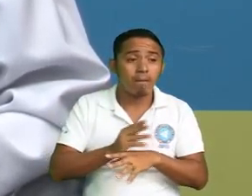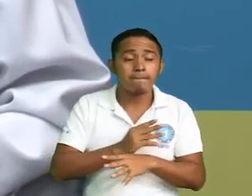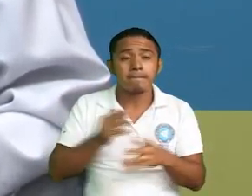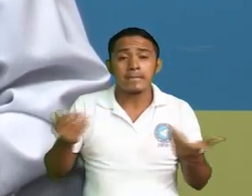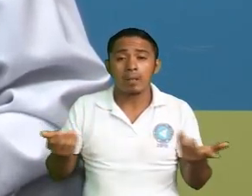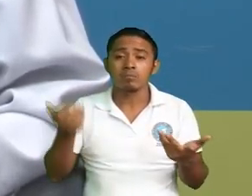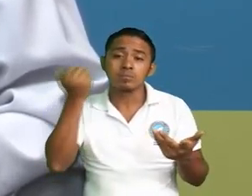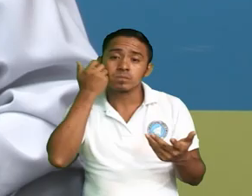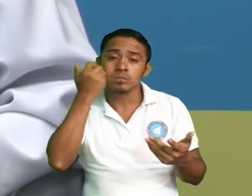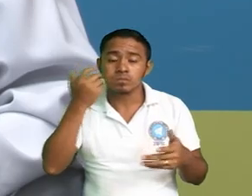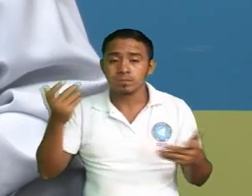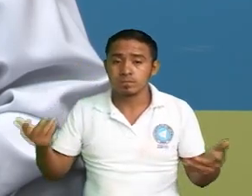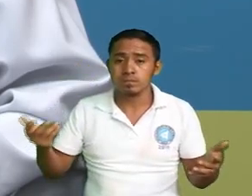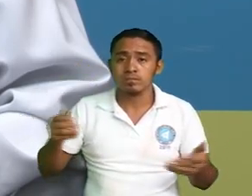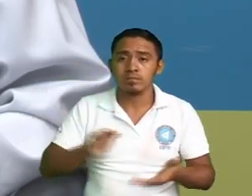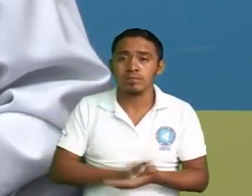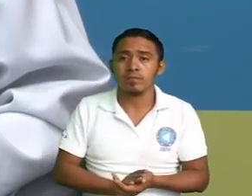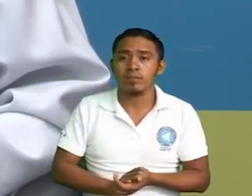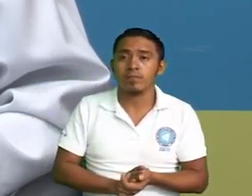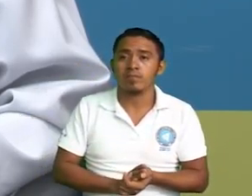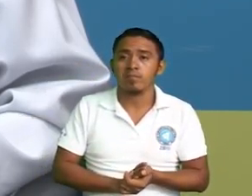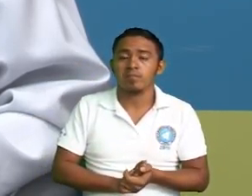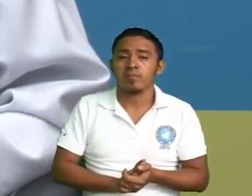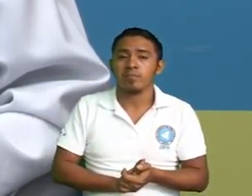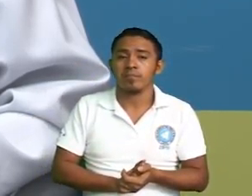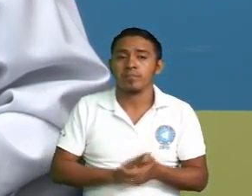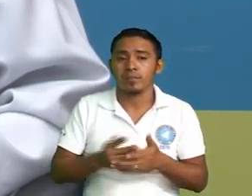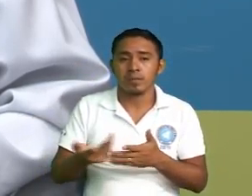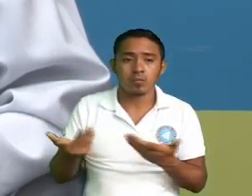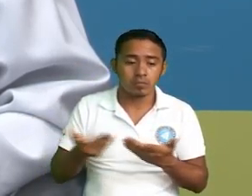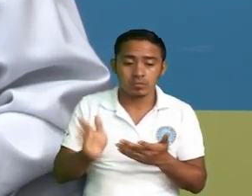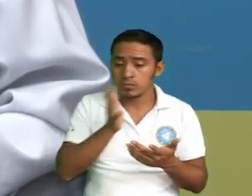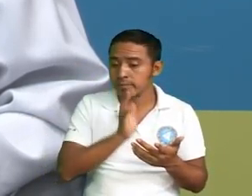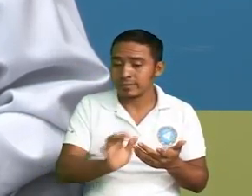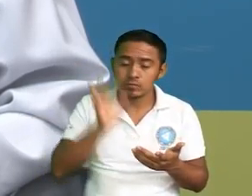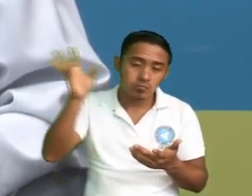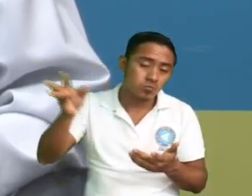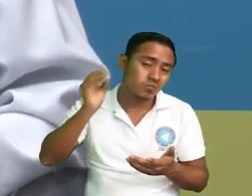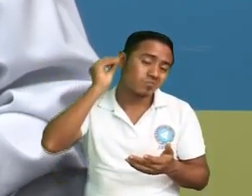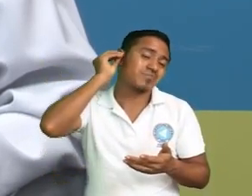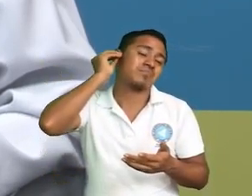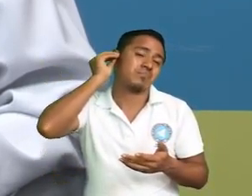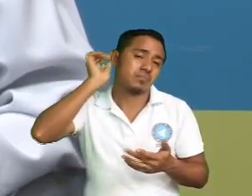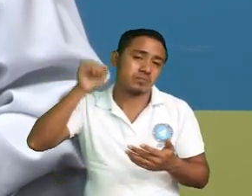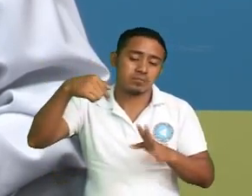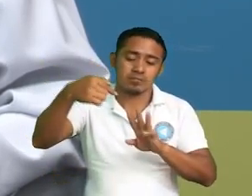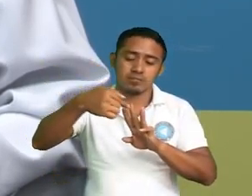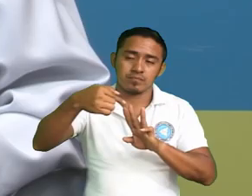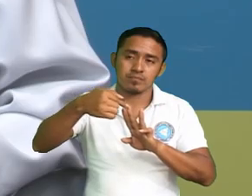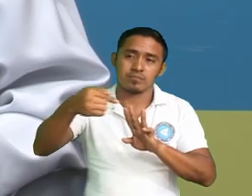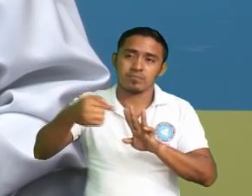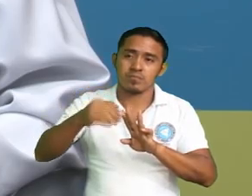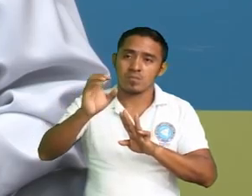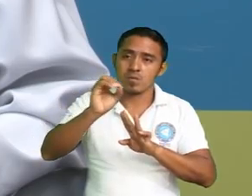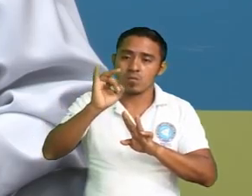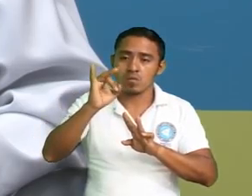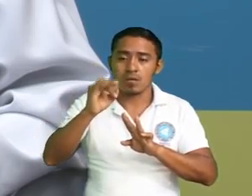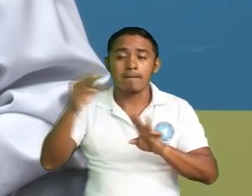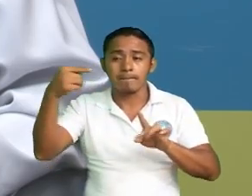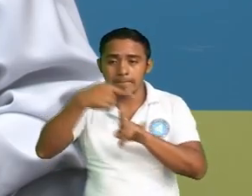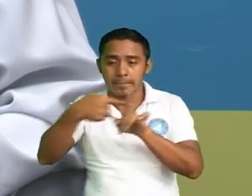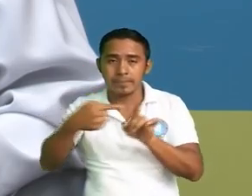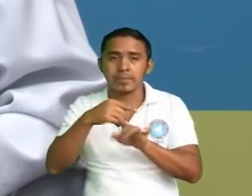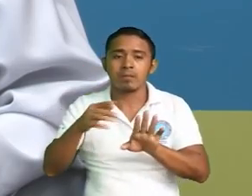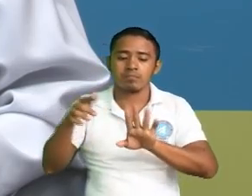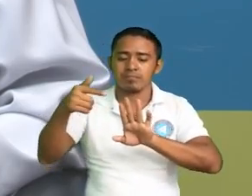hay muchas causas que pueden predisponer a una infección de las infecciones del oído medio. Cuando